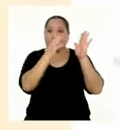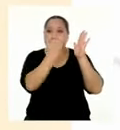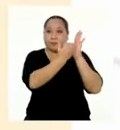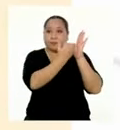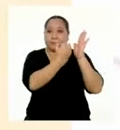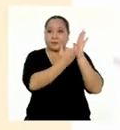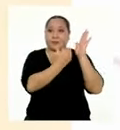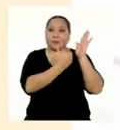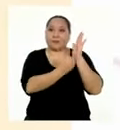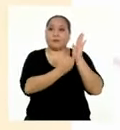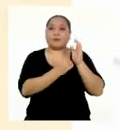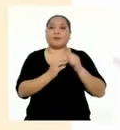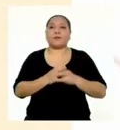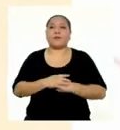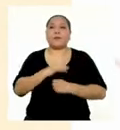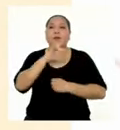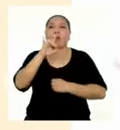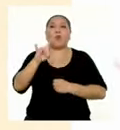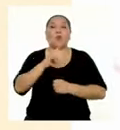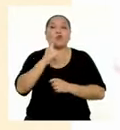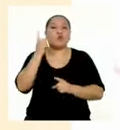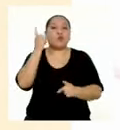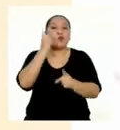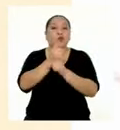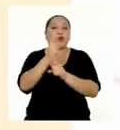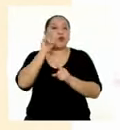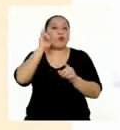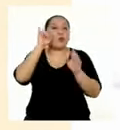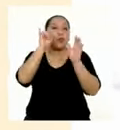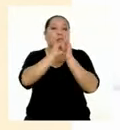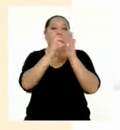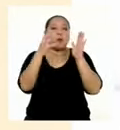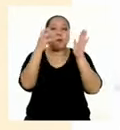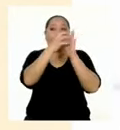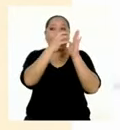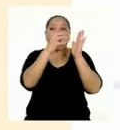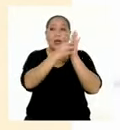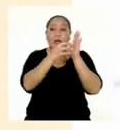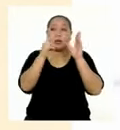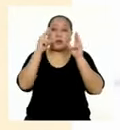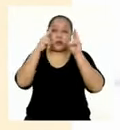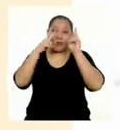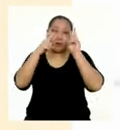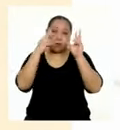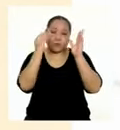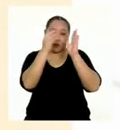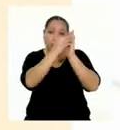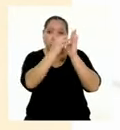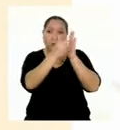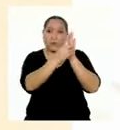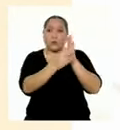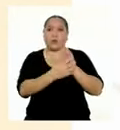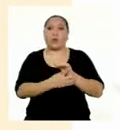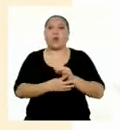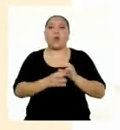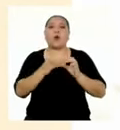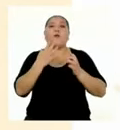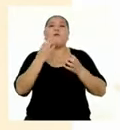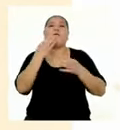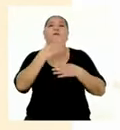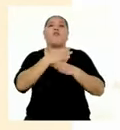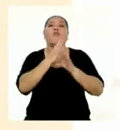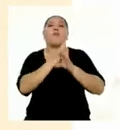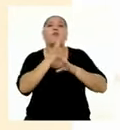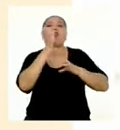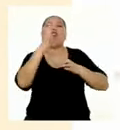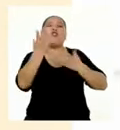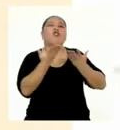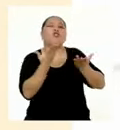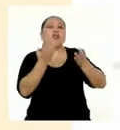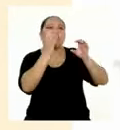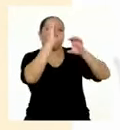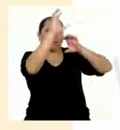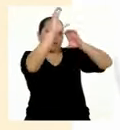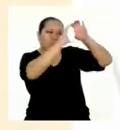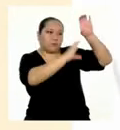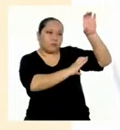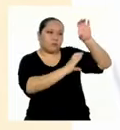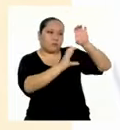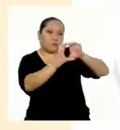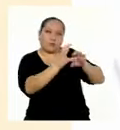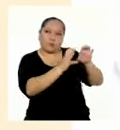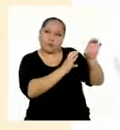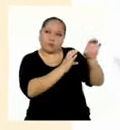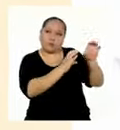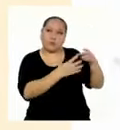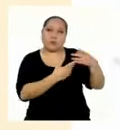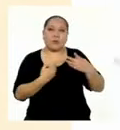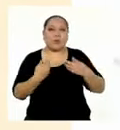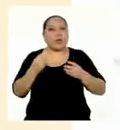subcriterios, que son el uso adecuado de imágenes y recursos visuales, la disposición de los elementos y la